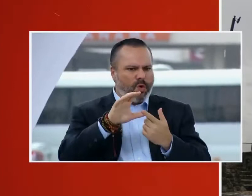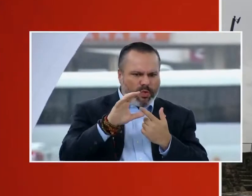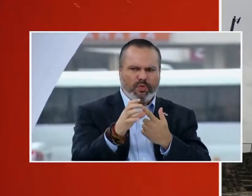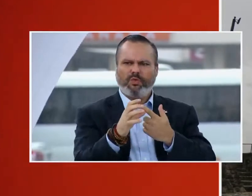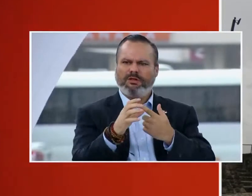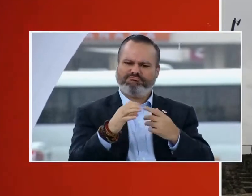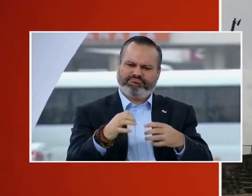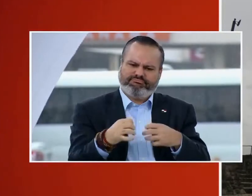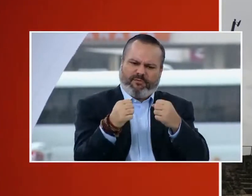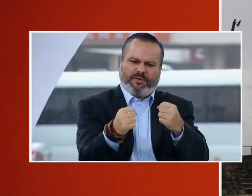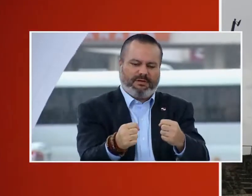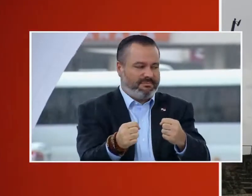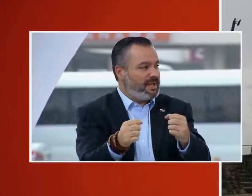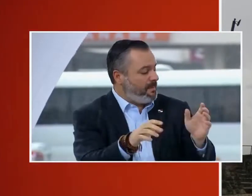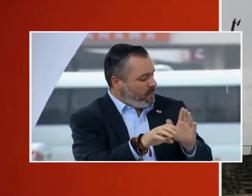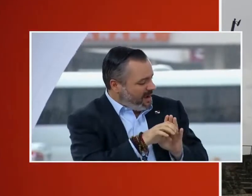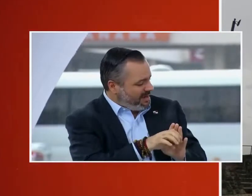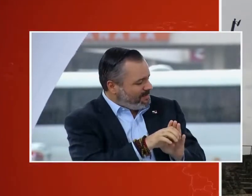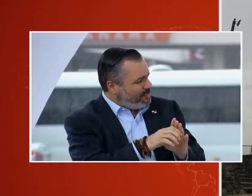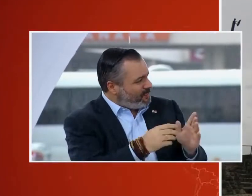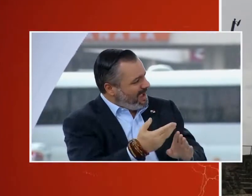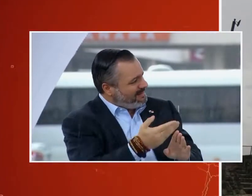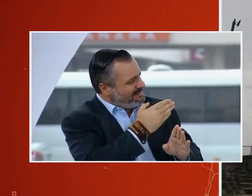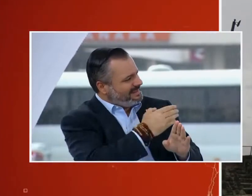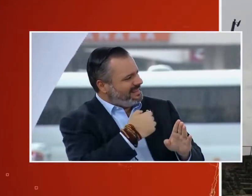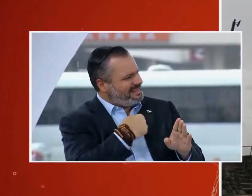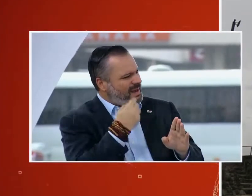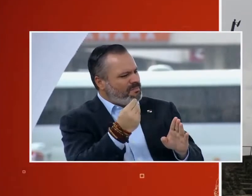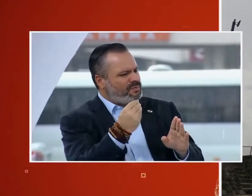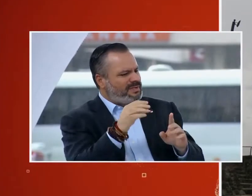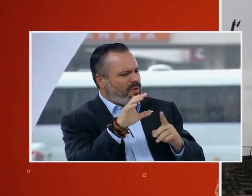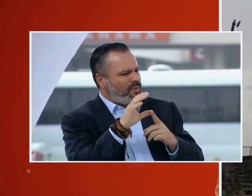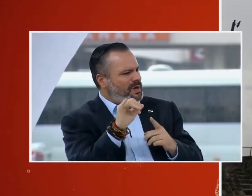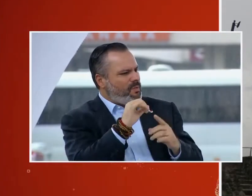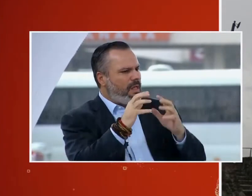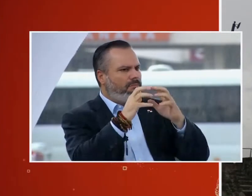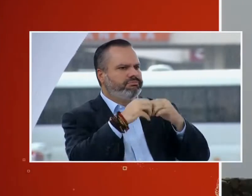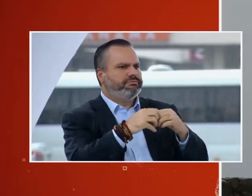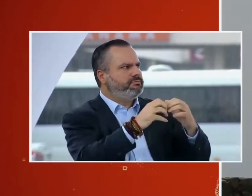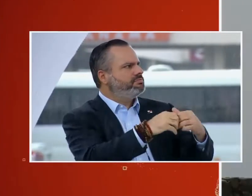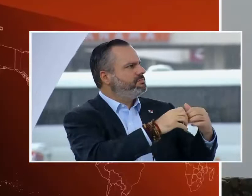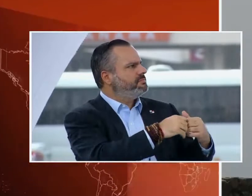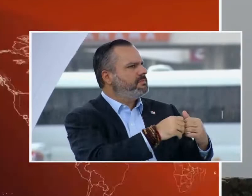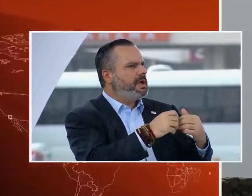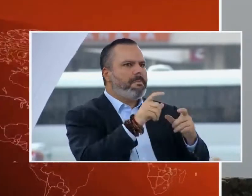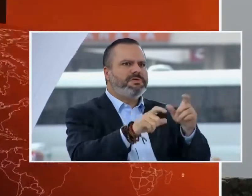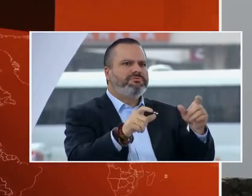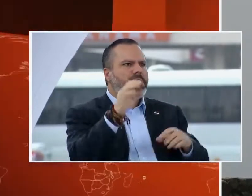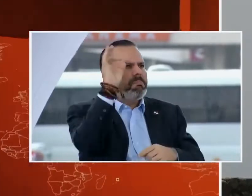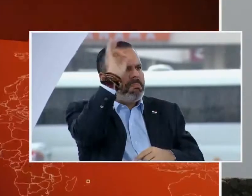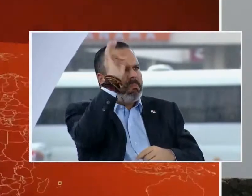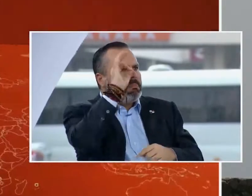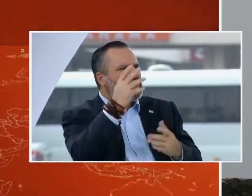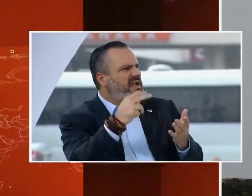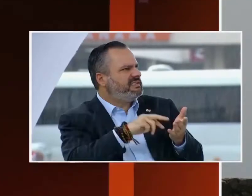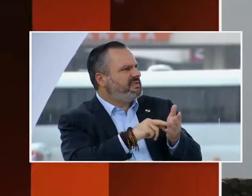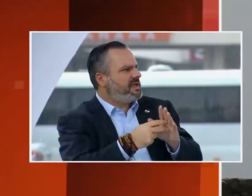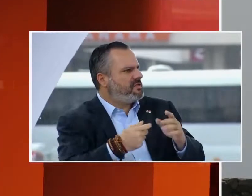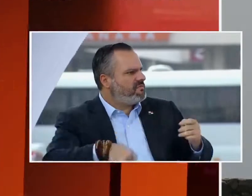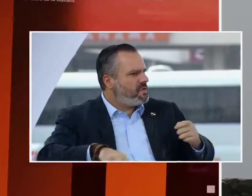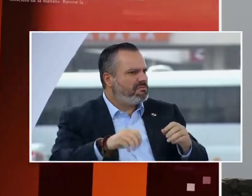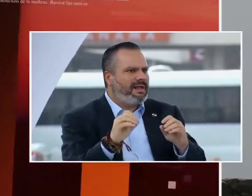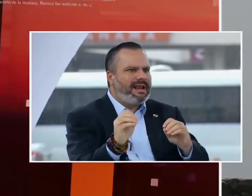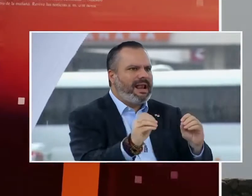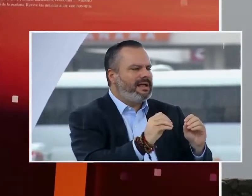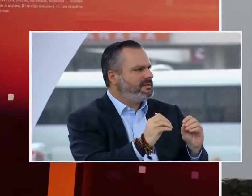cultura, por decirlo así, inactiva, dormida. Queremos fortalecerla para que se desarrolle. Muchas de las cosas culturales se